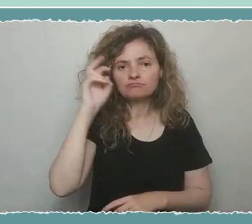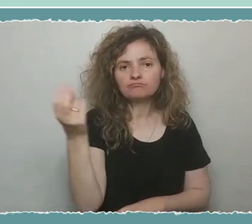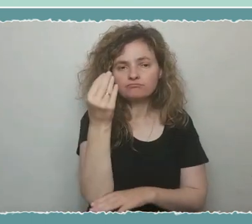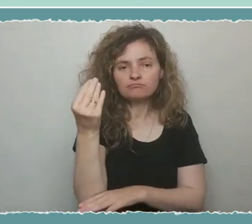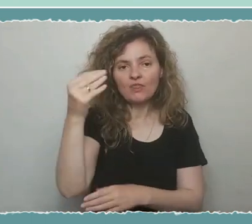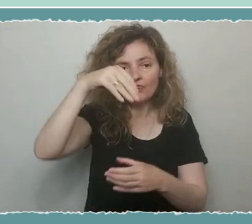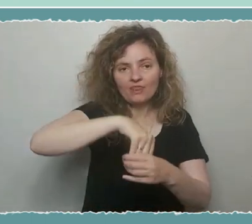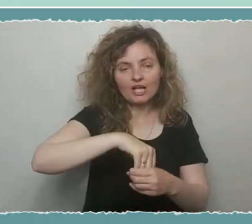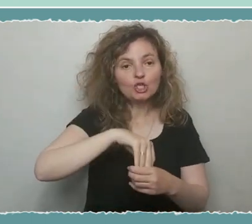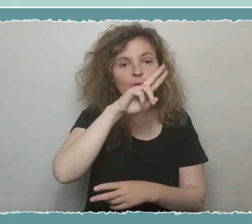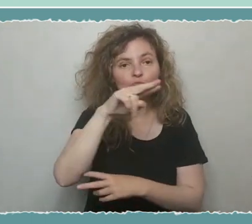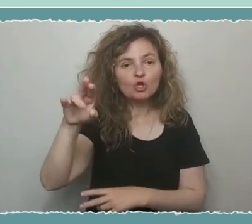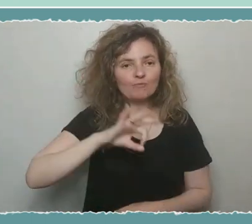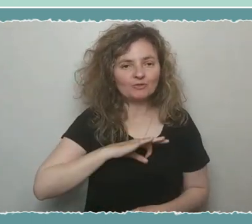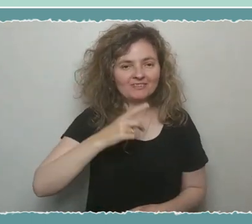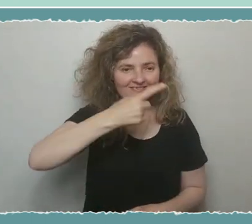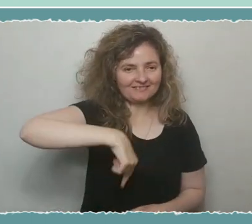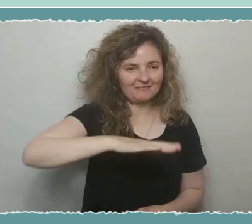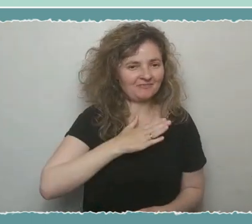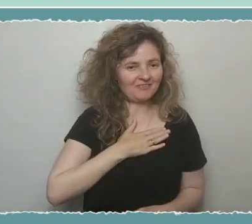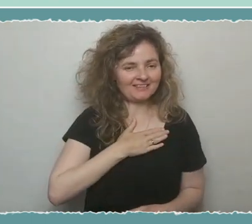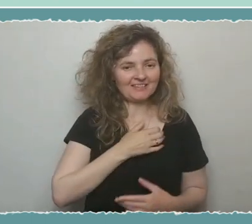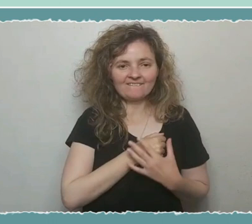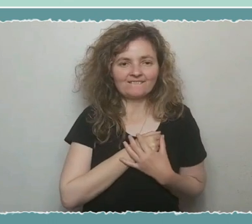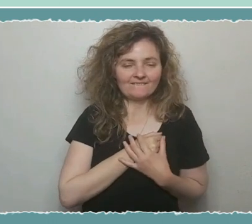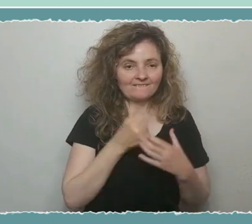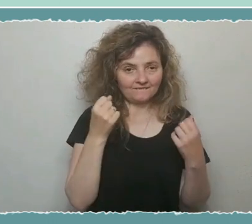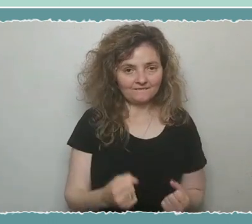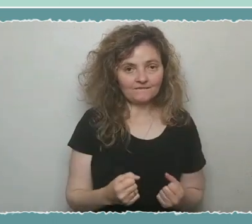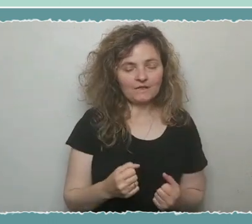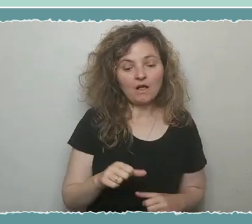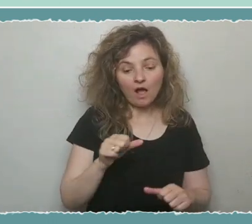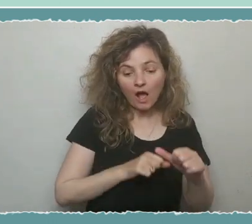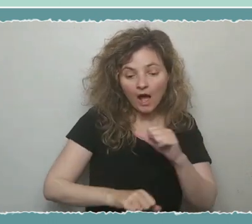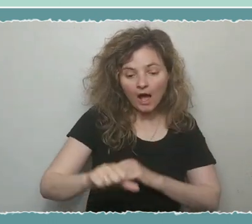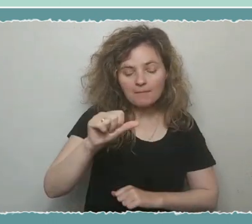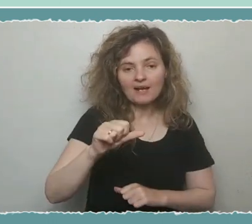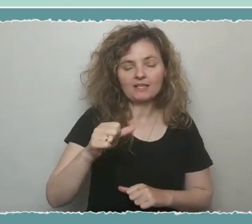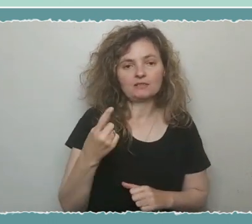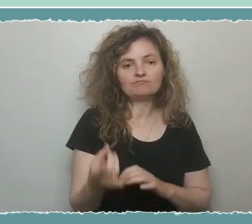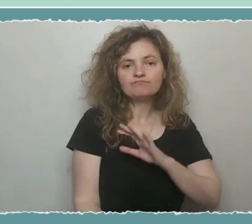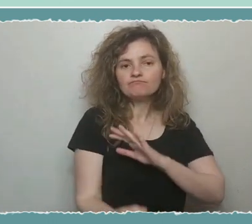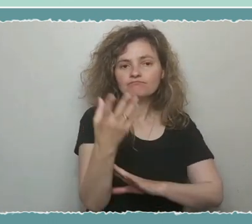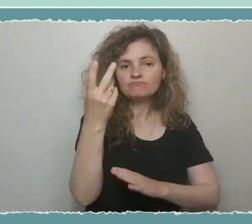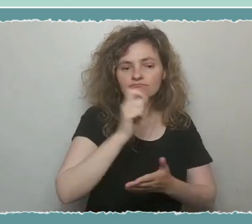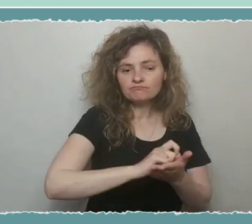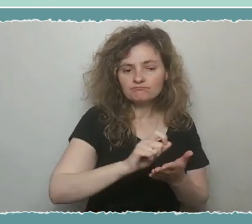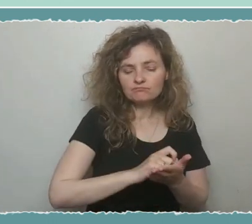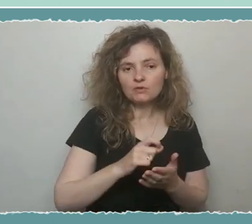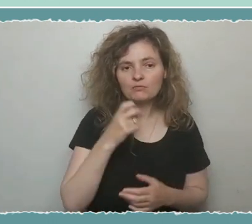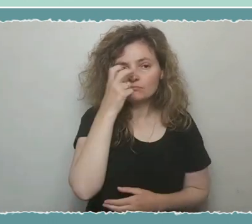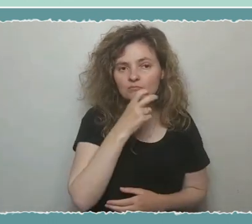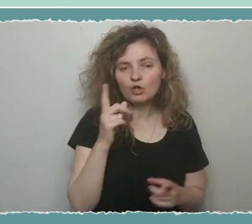Pontevedra e no noso museo que nós tanto queremos. E hoxe imos falar dela parte dunha obra que fixo el, que é un